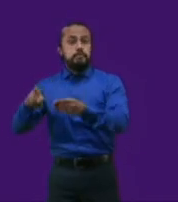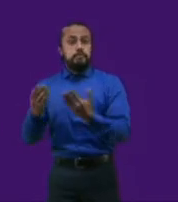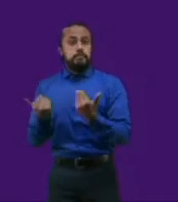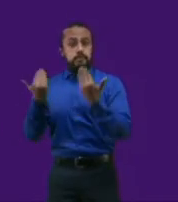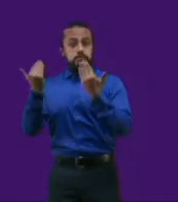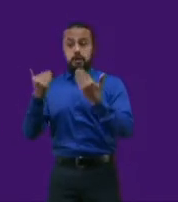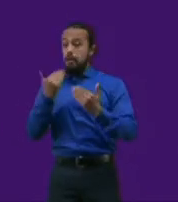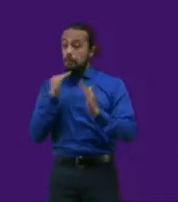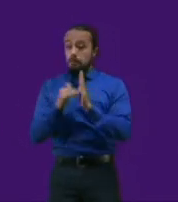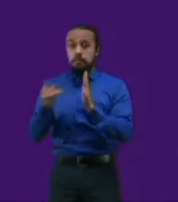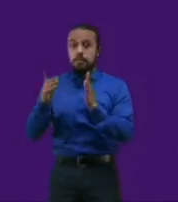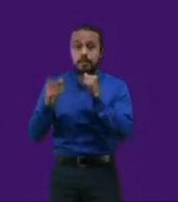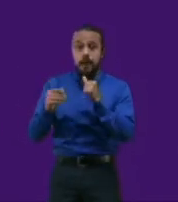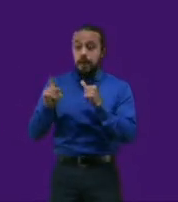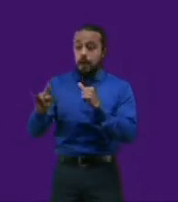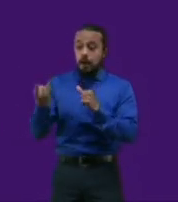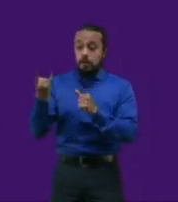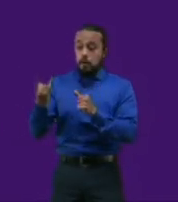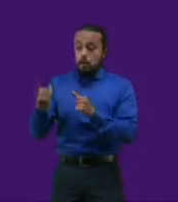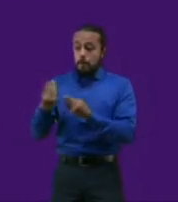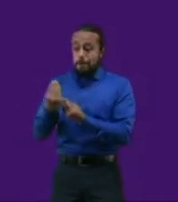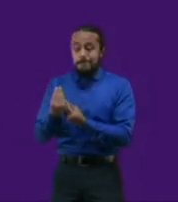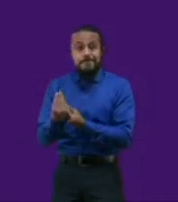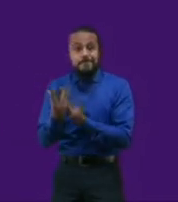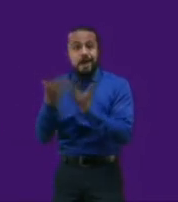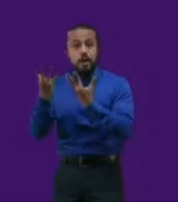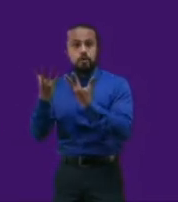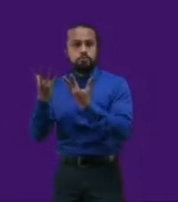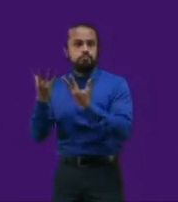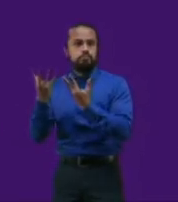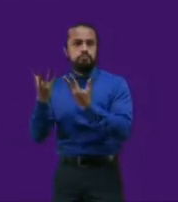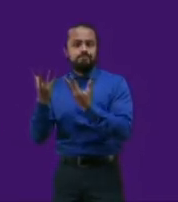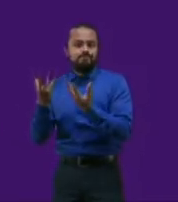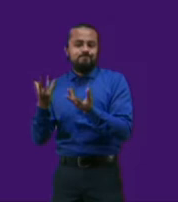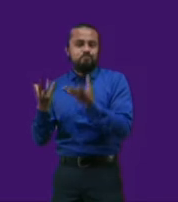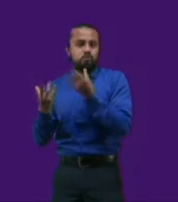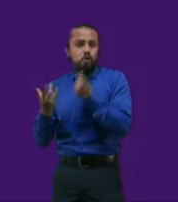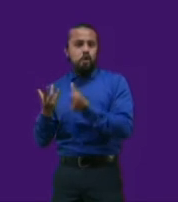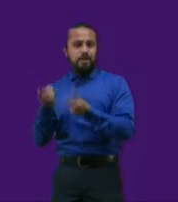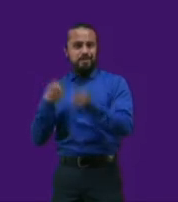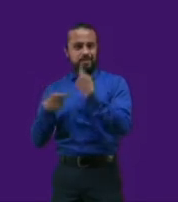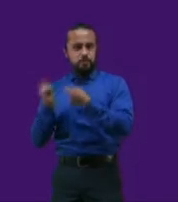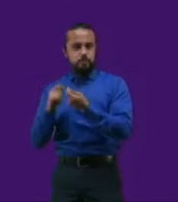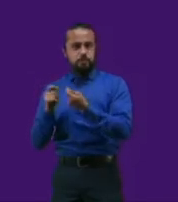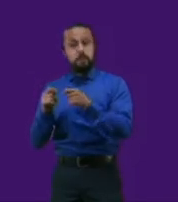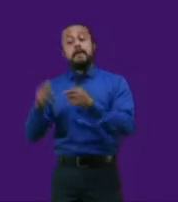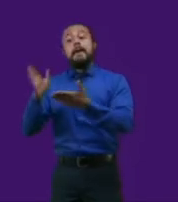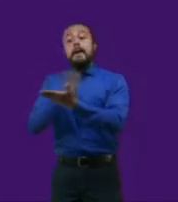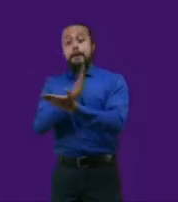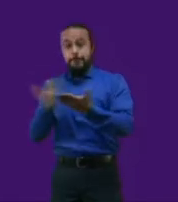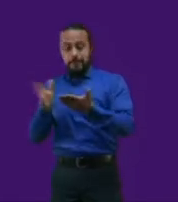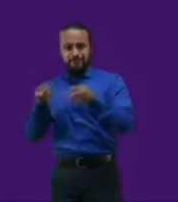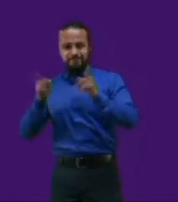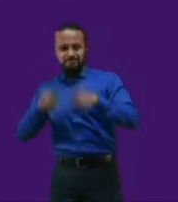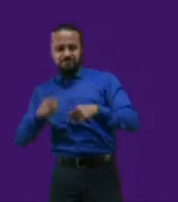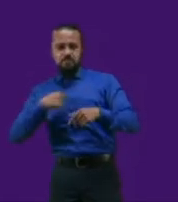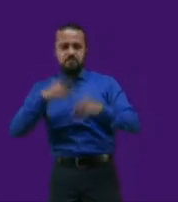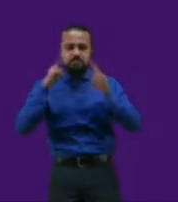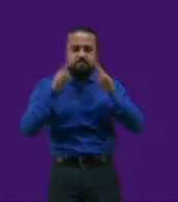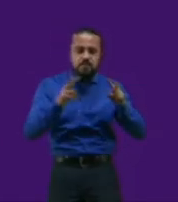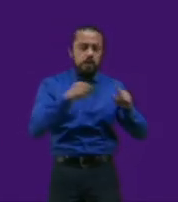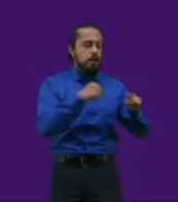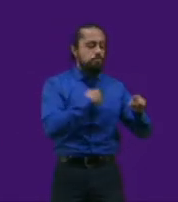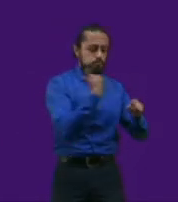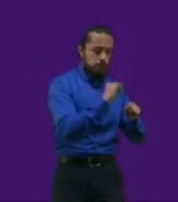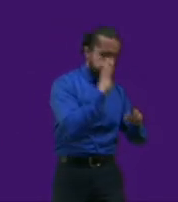negocio. Si no le agregamos valor a alguien, no tenemos un negocio. Por el otro lado, tenemos que rápidamente darnos